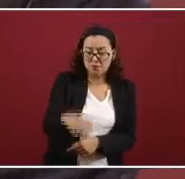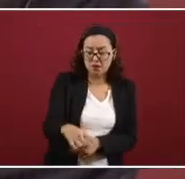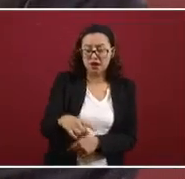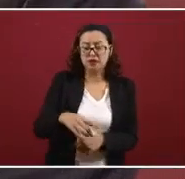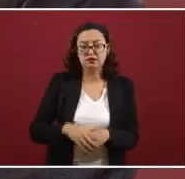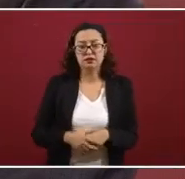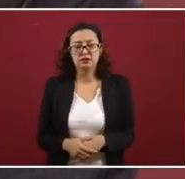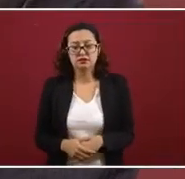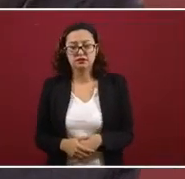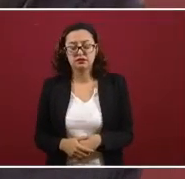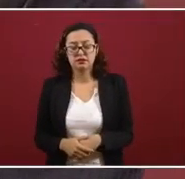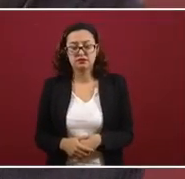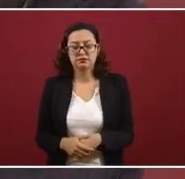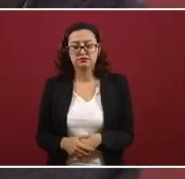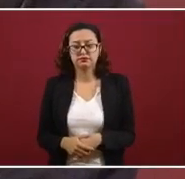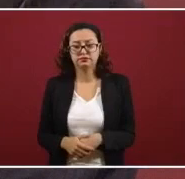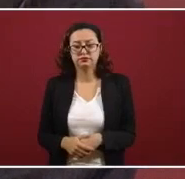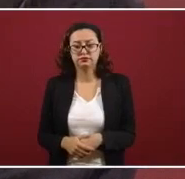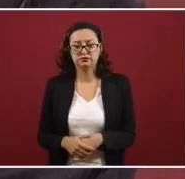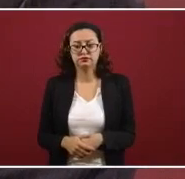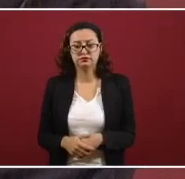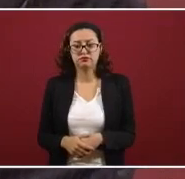esta